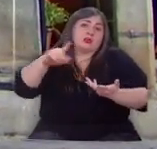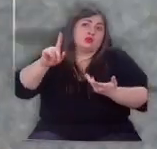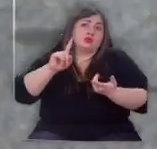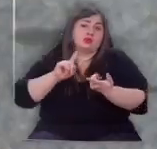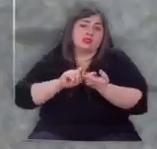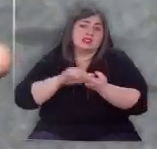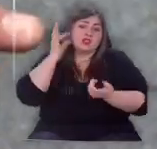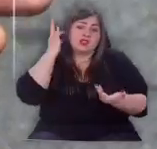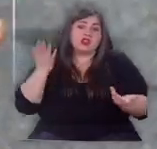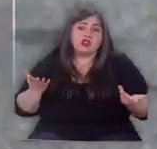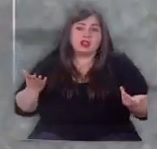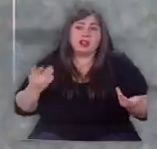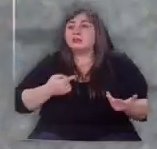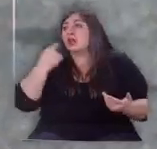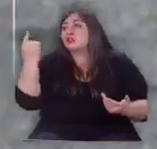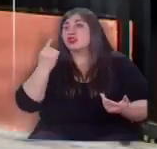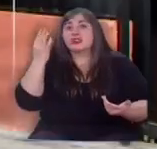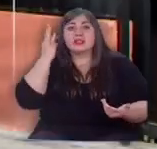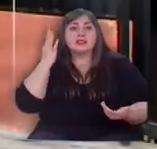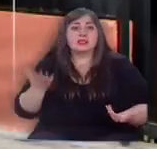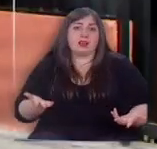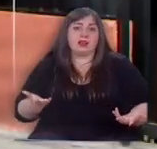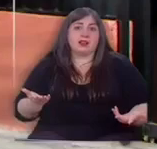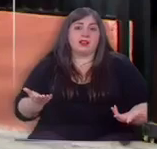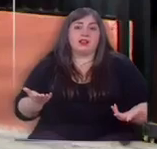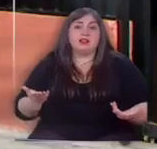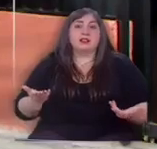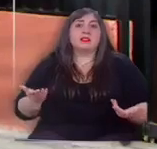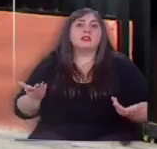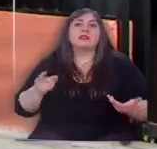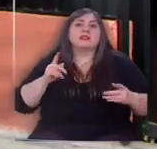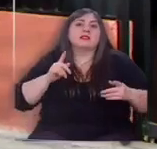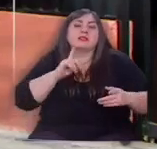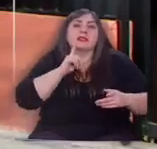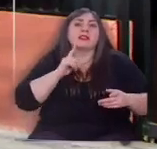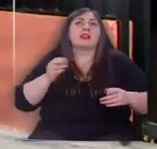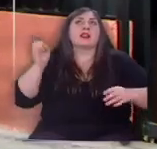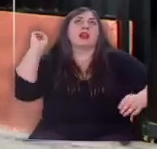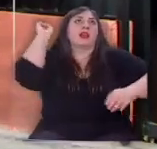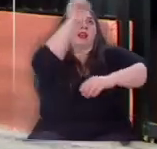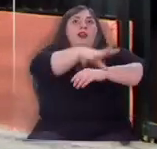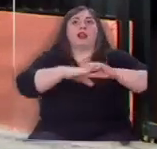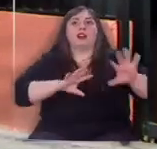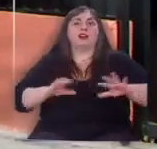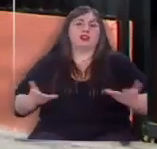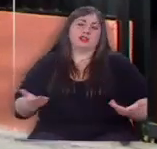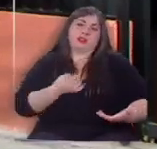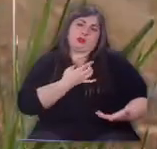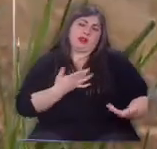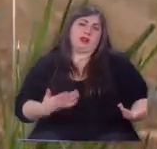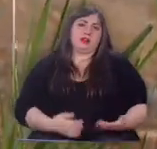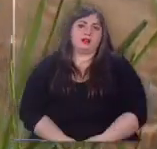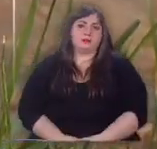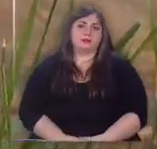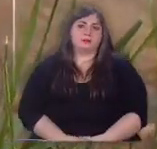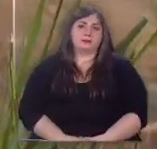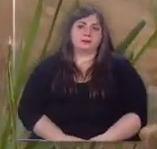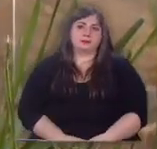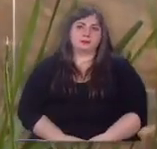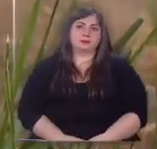pues, que está solita y tener que ir a tirarle las cosas, te llega, te duele.